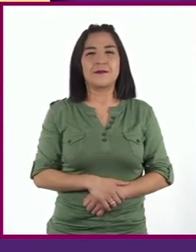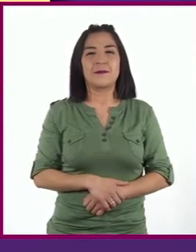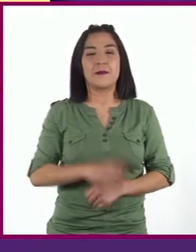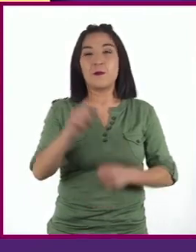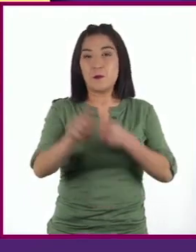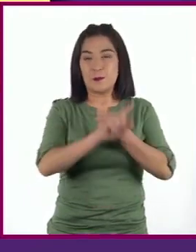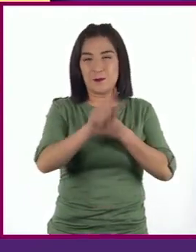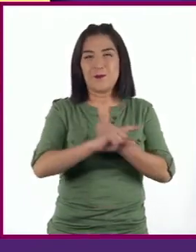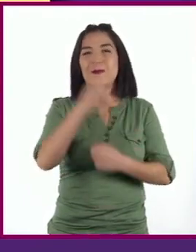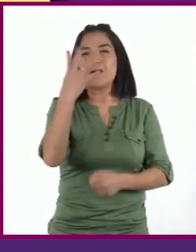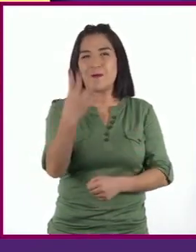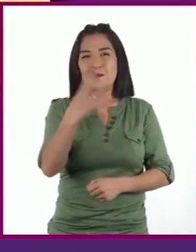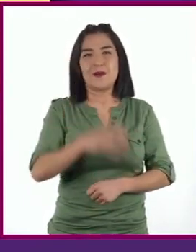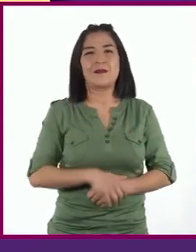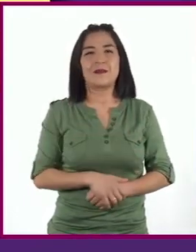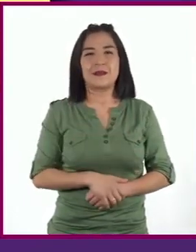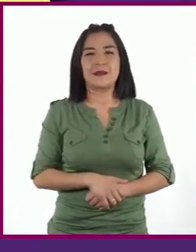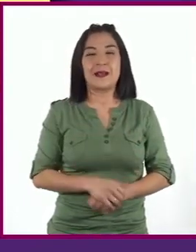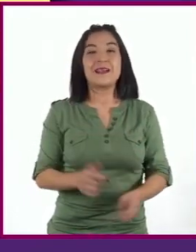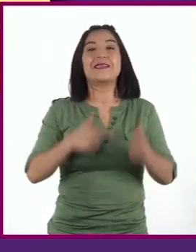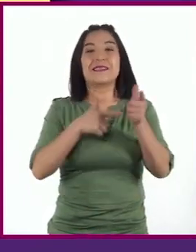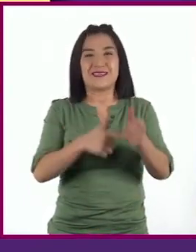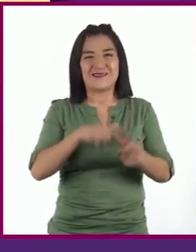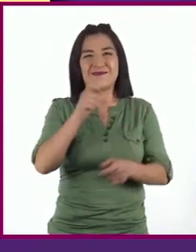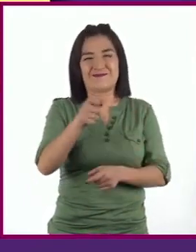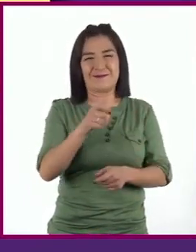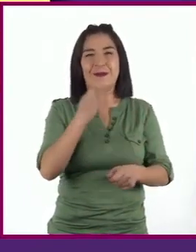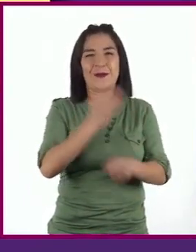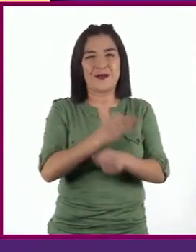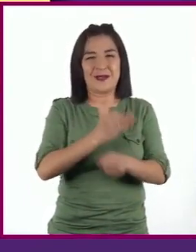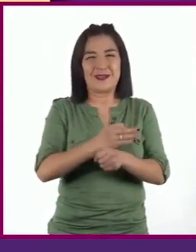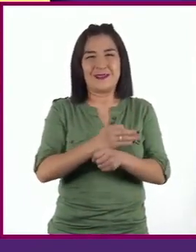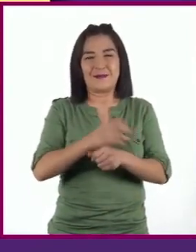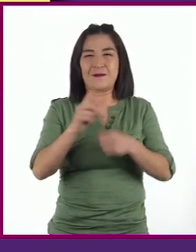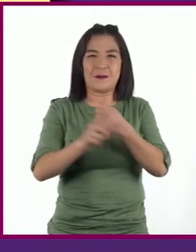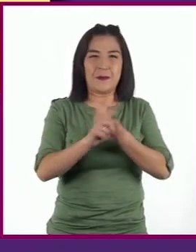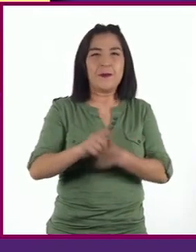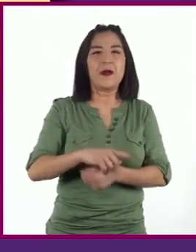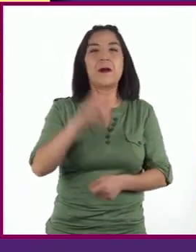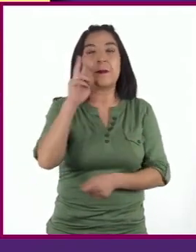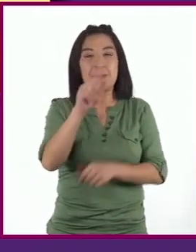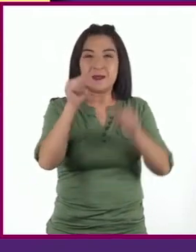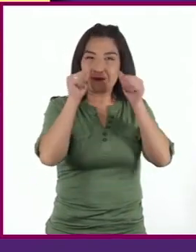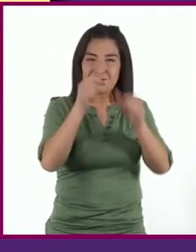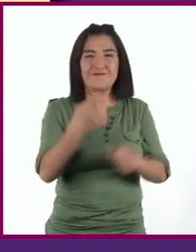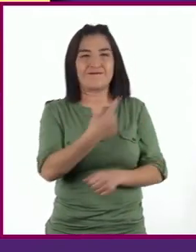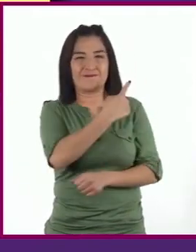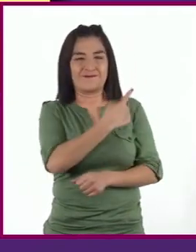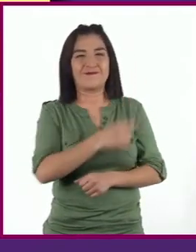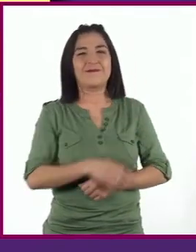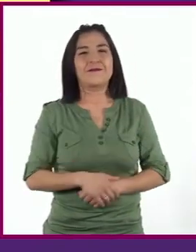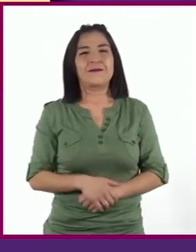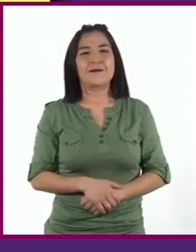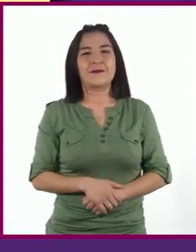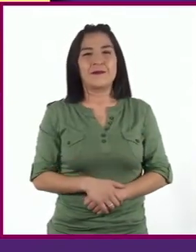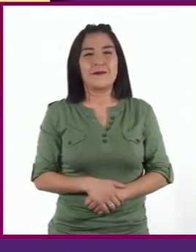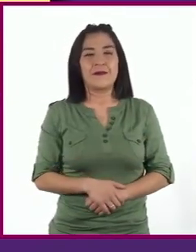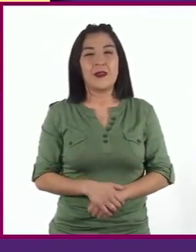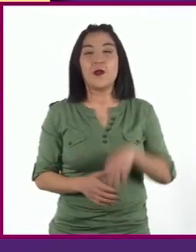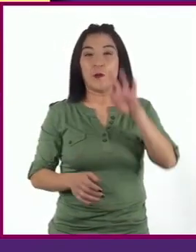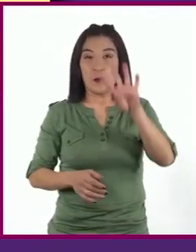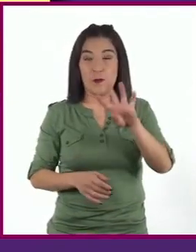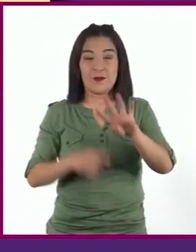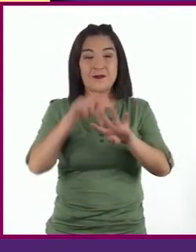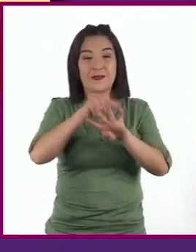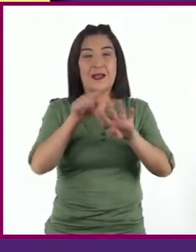Problema 4. En el siguiente ejercicio, observa detenidamente la figura modelo. De las 4